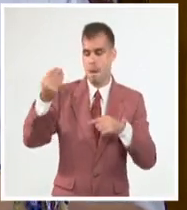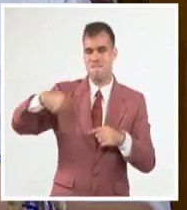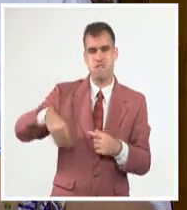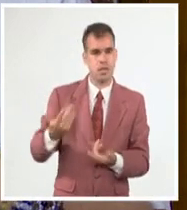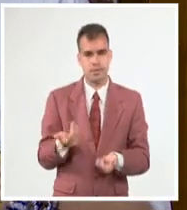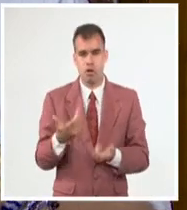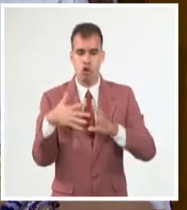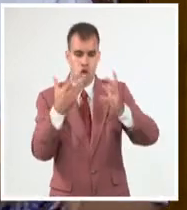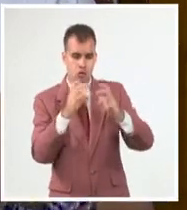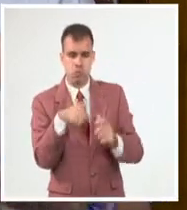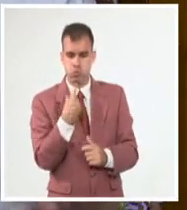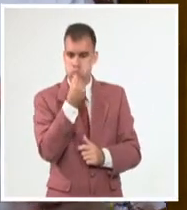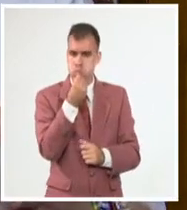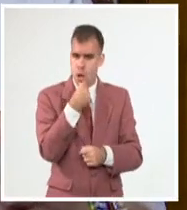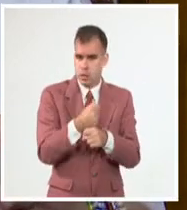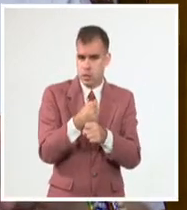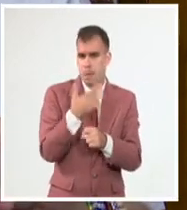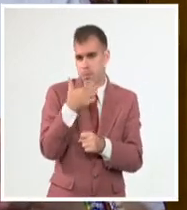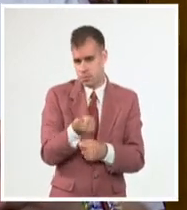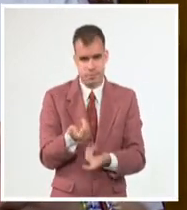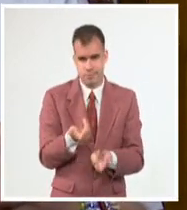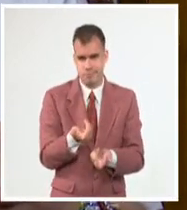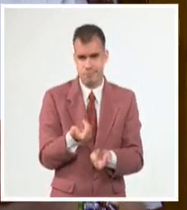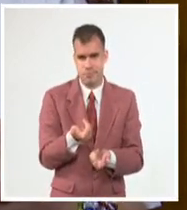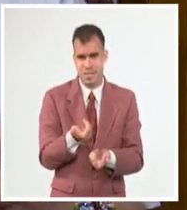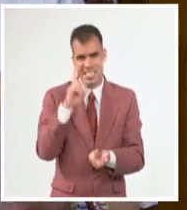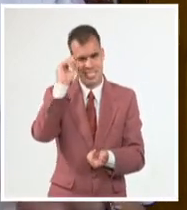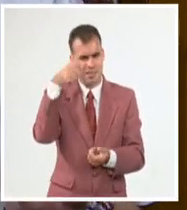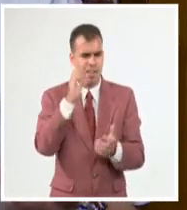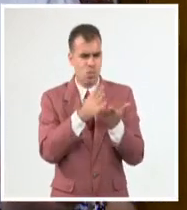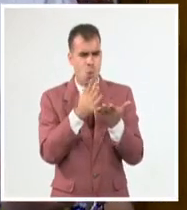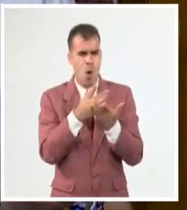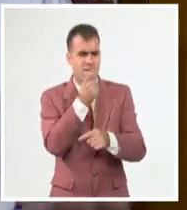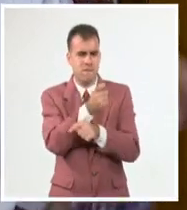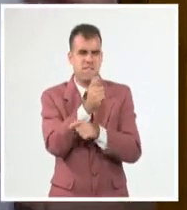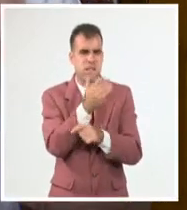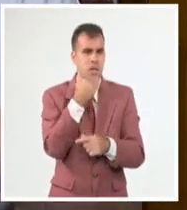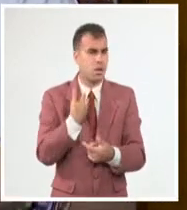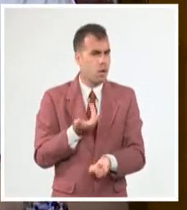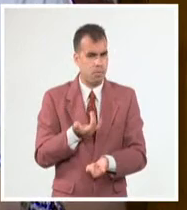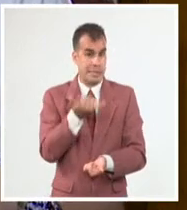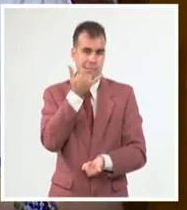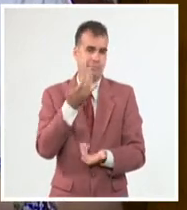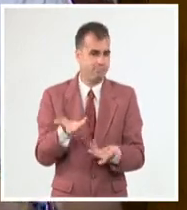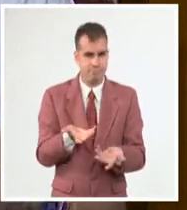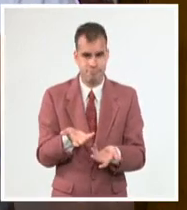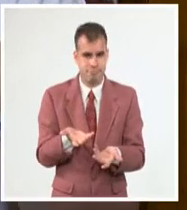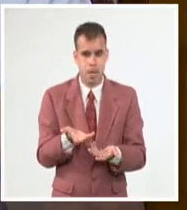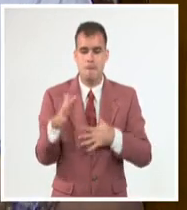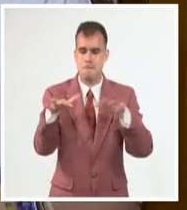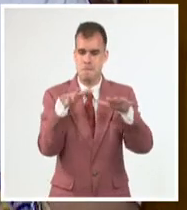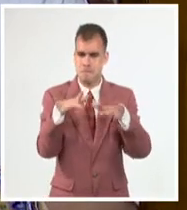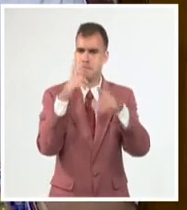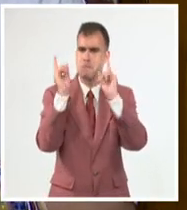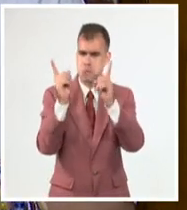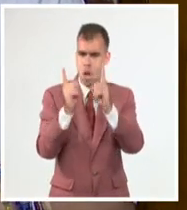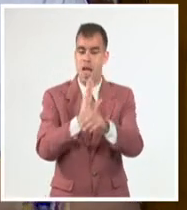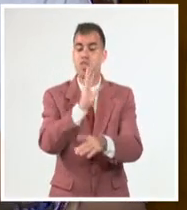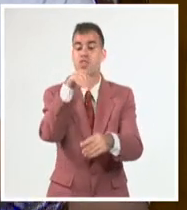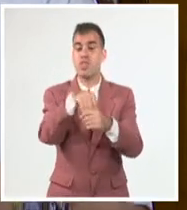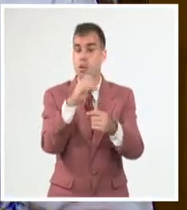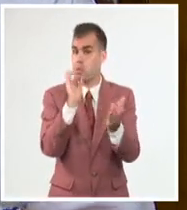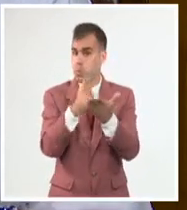camino que hemos tenido delante. ¿Cuánto hemos fallado en educación? ¿Cuánto tenemos fallado en la preparación política dentro de la